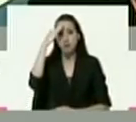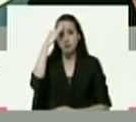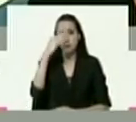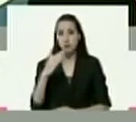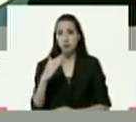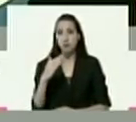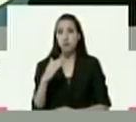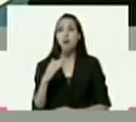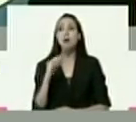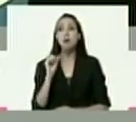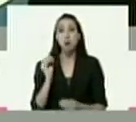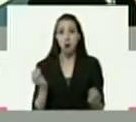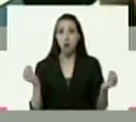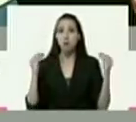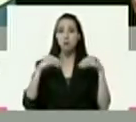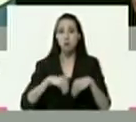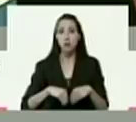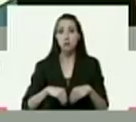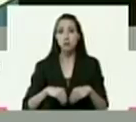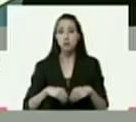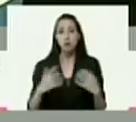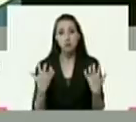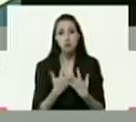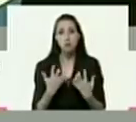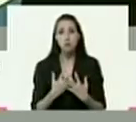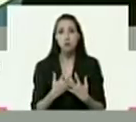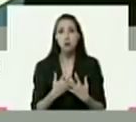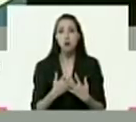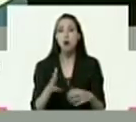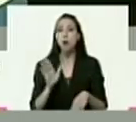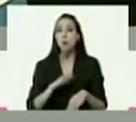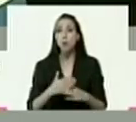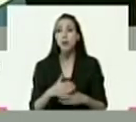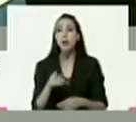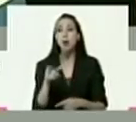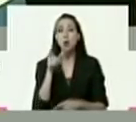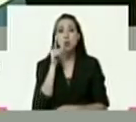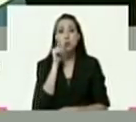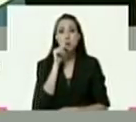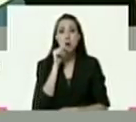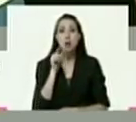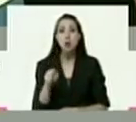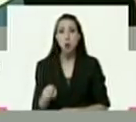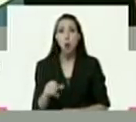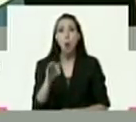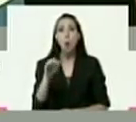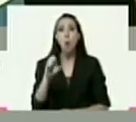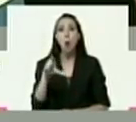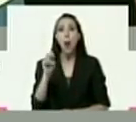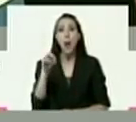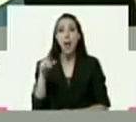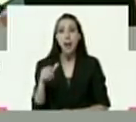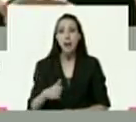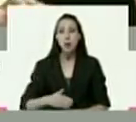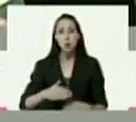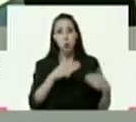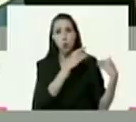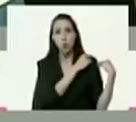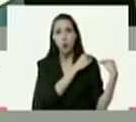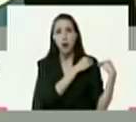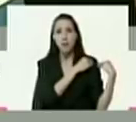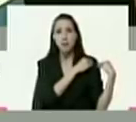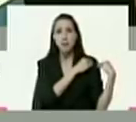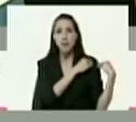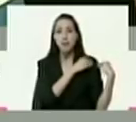mesa, que todas las opciones están sobre la mesa. El señor Fowler, comandante general, ha dicho que están listos para